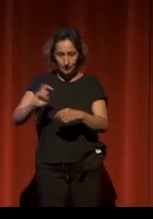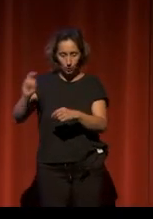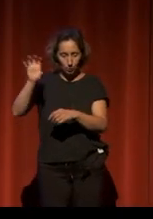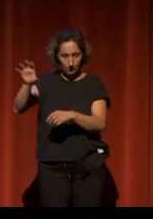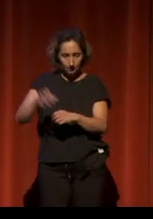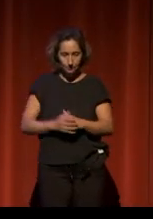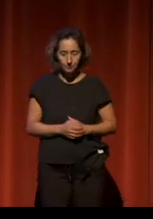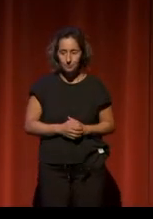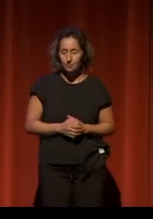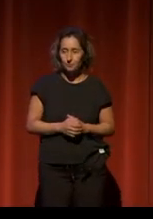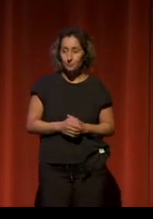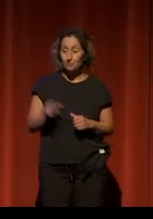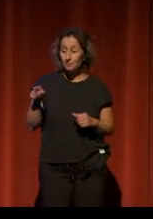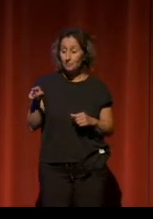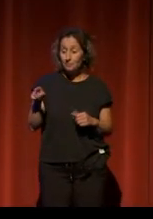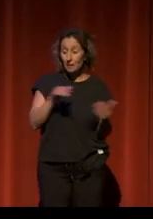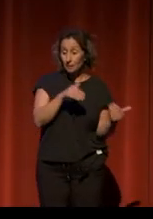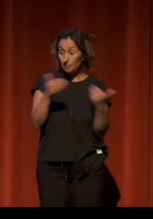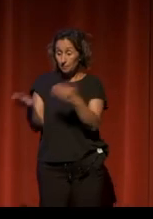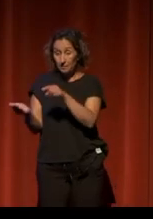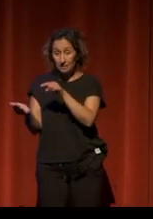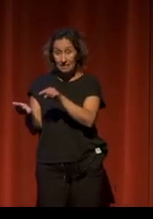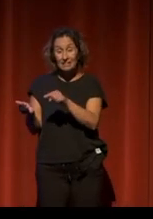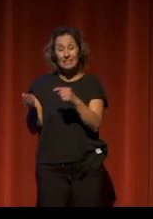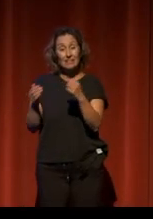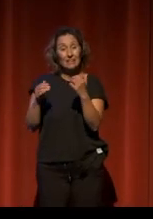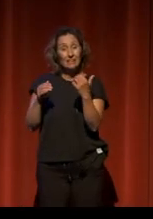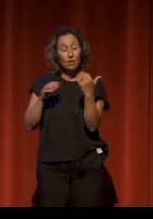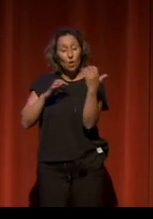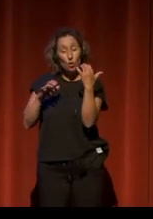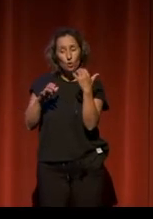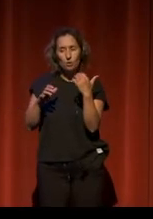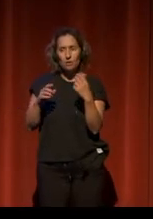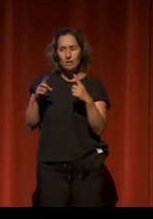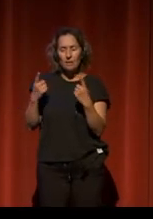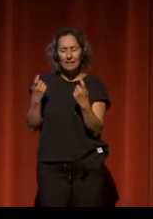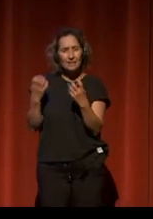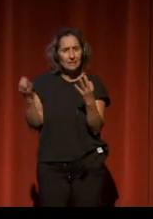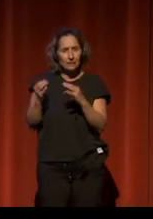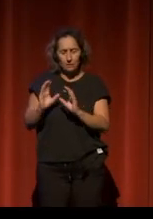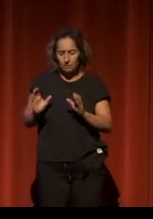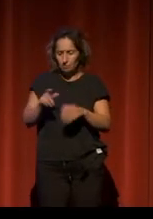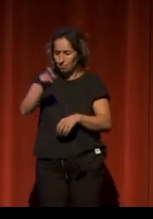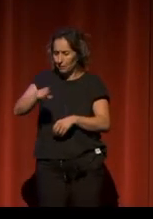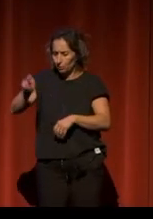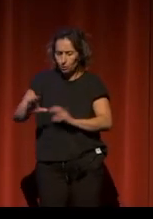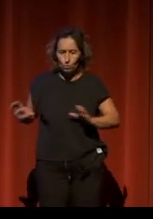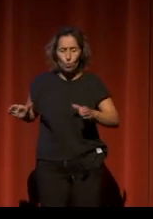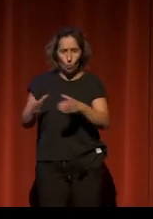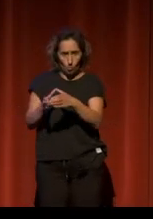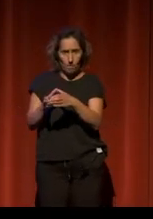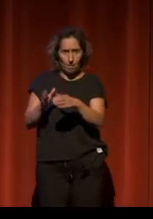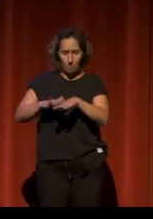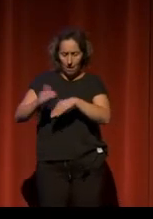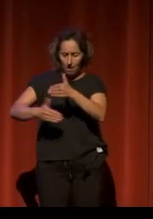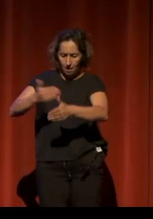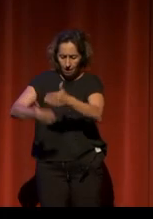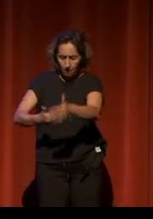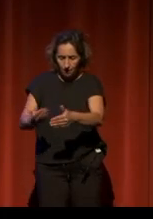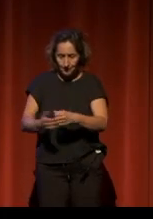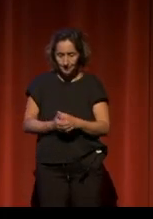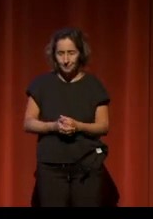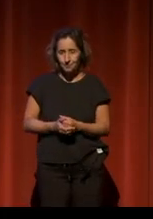necesita para ser procesado para ser operado e una comunidad de personas y necesita además eh